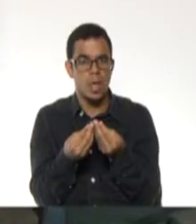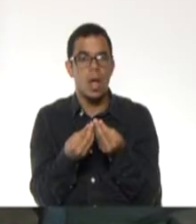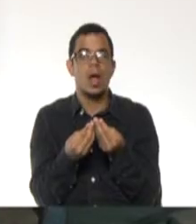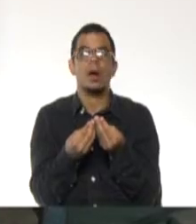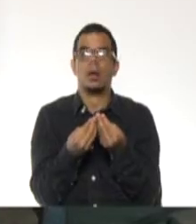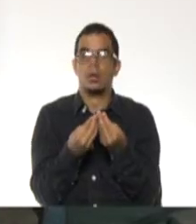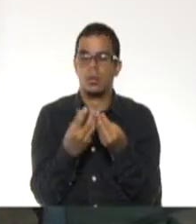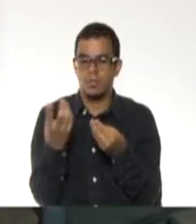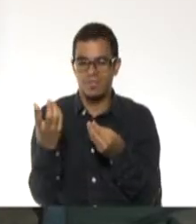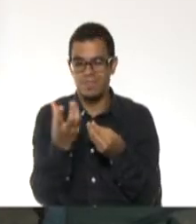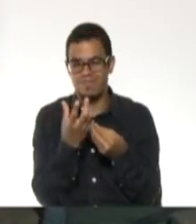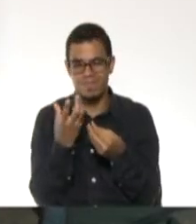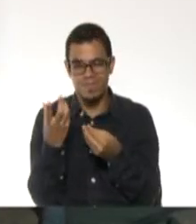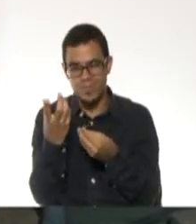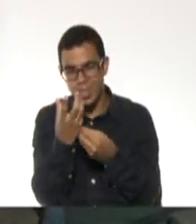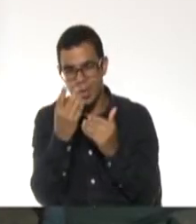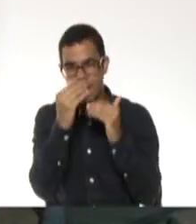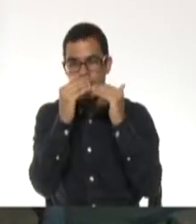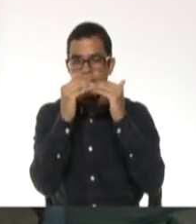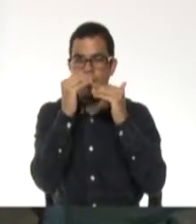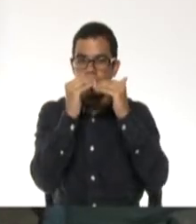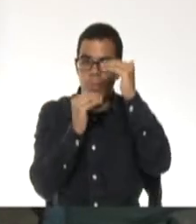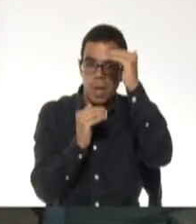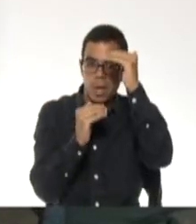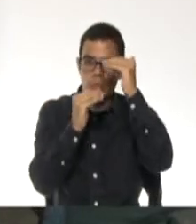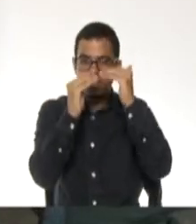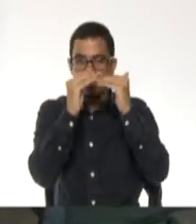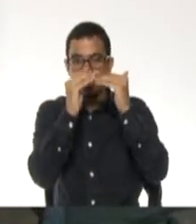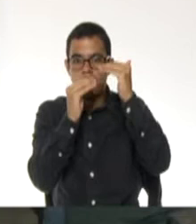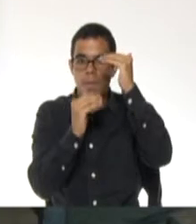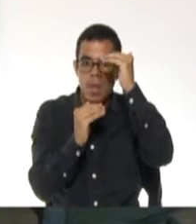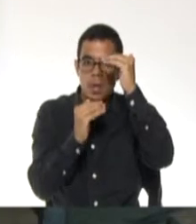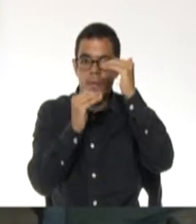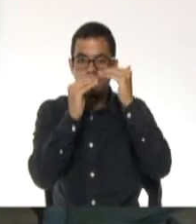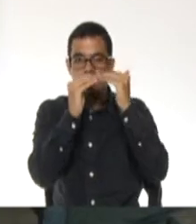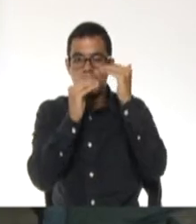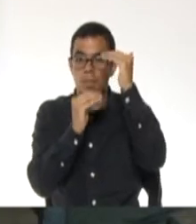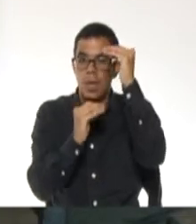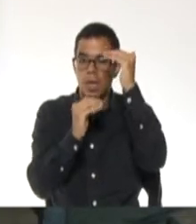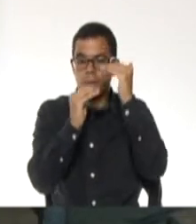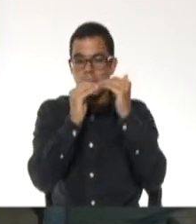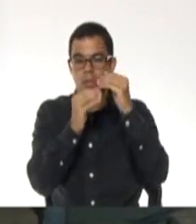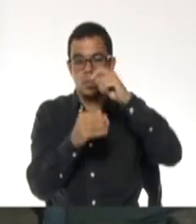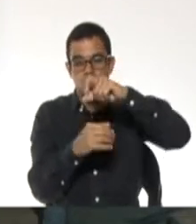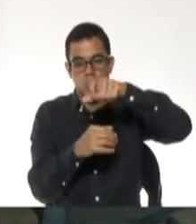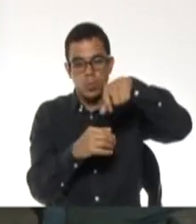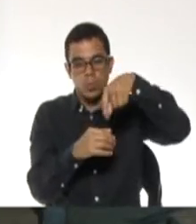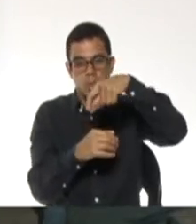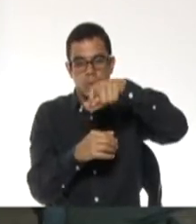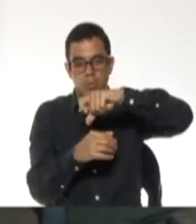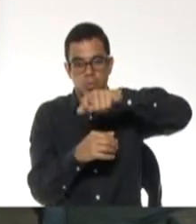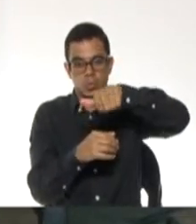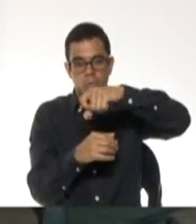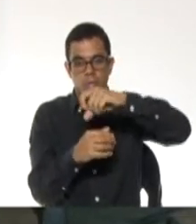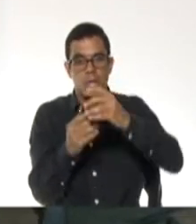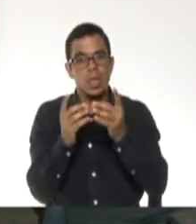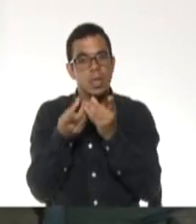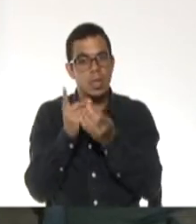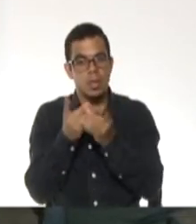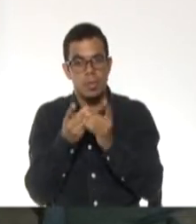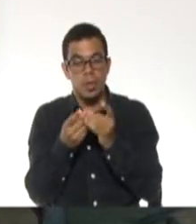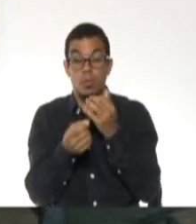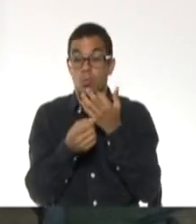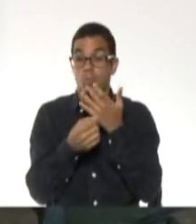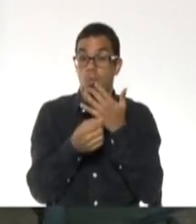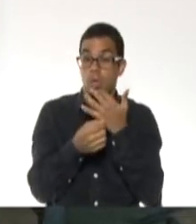la intensidad de corriente que pasa por la resistencia. Y por eso la plancha la podemos utilizar para una ropa